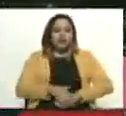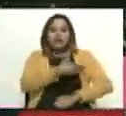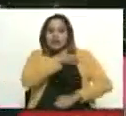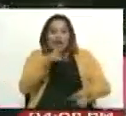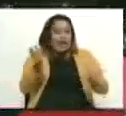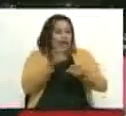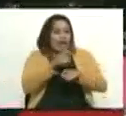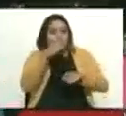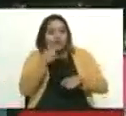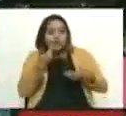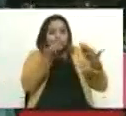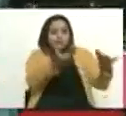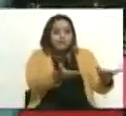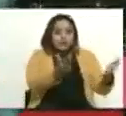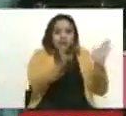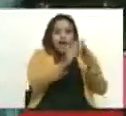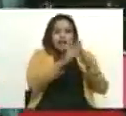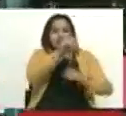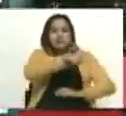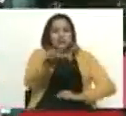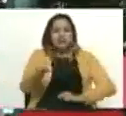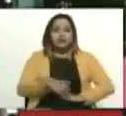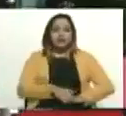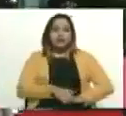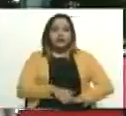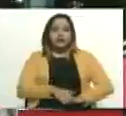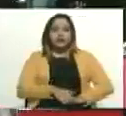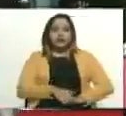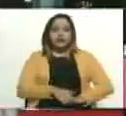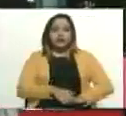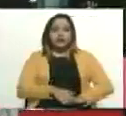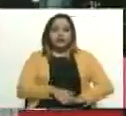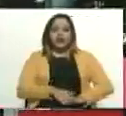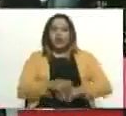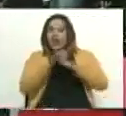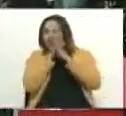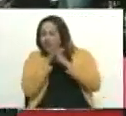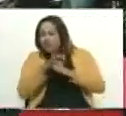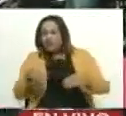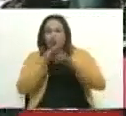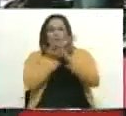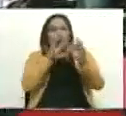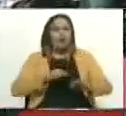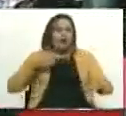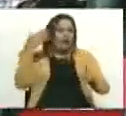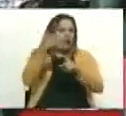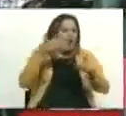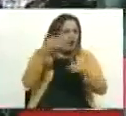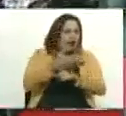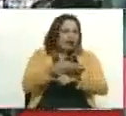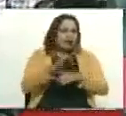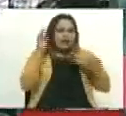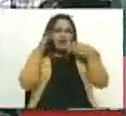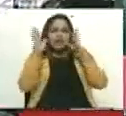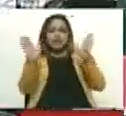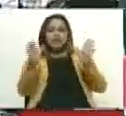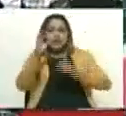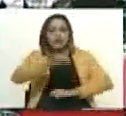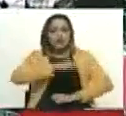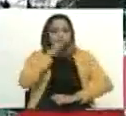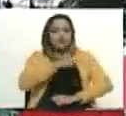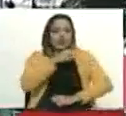llegara a las casas del pueblo. Atentaron con todos y cada uno de los mecanismos de atención